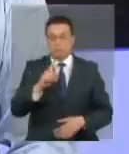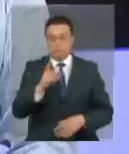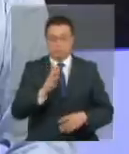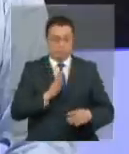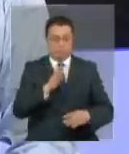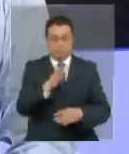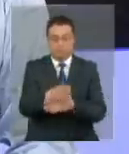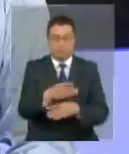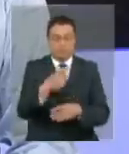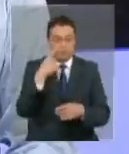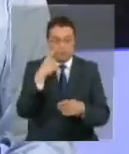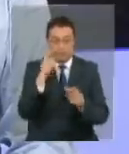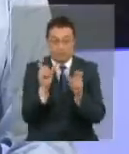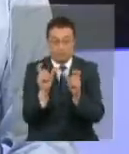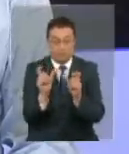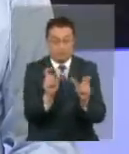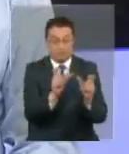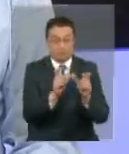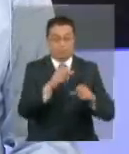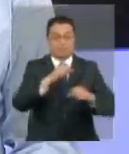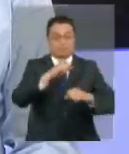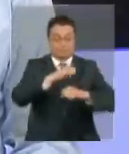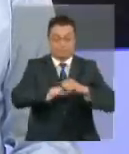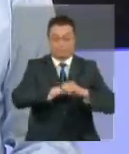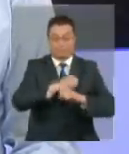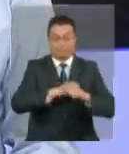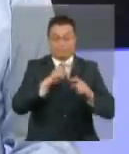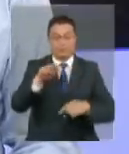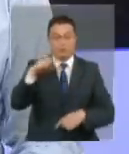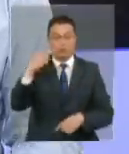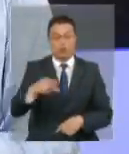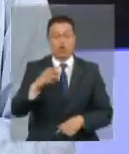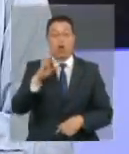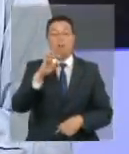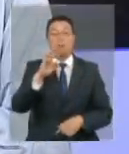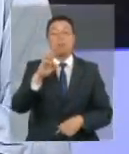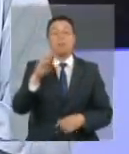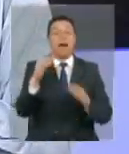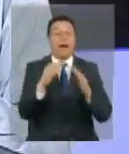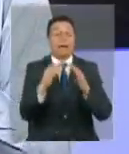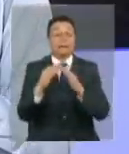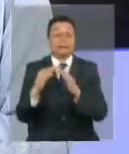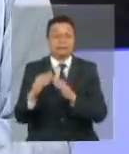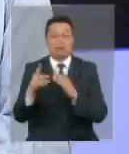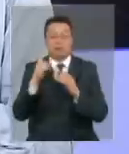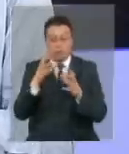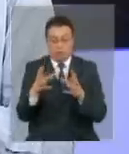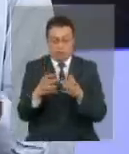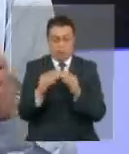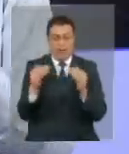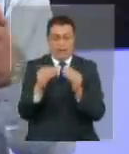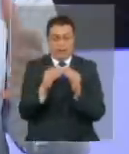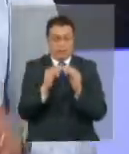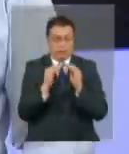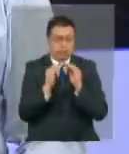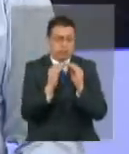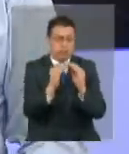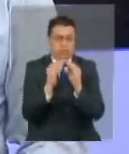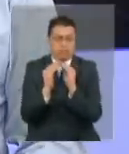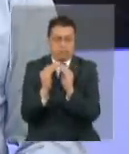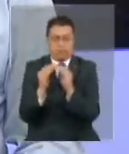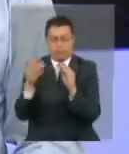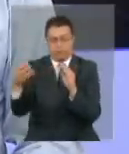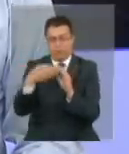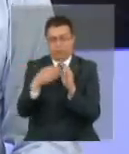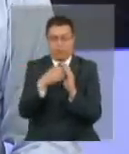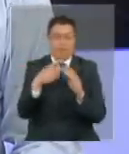a fiscalizar estos empresarios, estos dueños de propiedad que han convertido en verdaderos guetos, casas de sectores residenciales